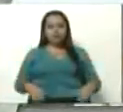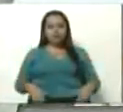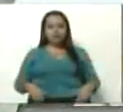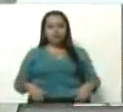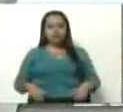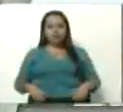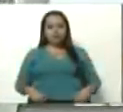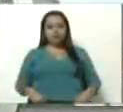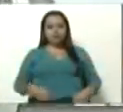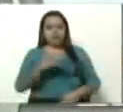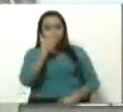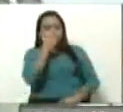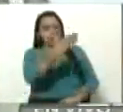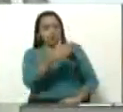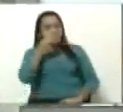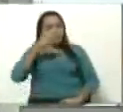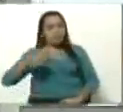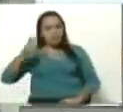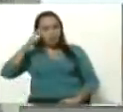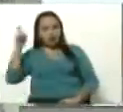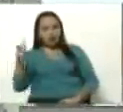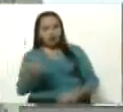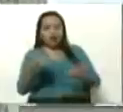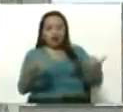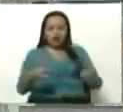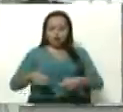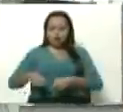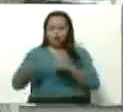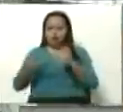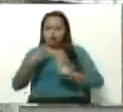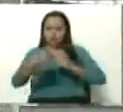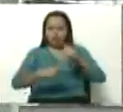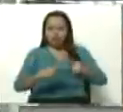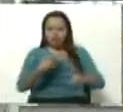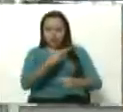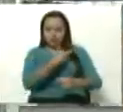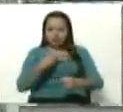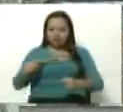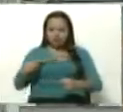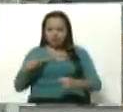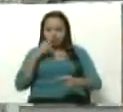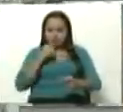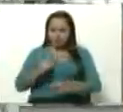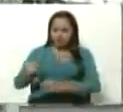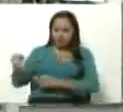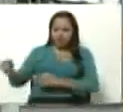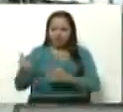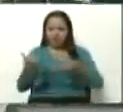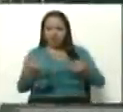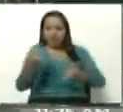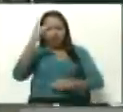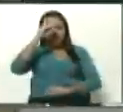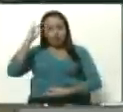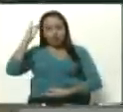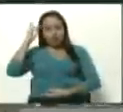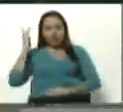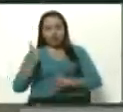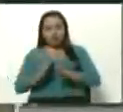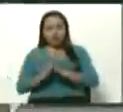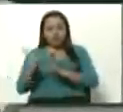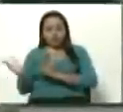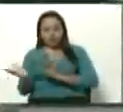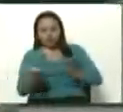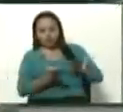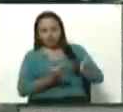El pueblo de Guárico, rompemos un poco el protocolo y yo quisiera cederle, capitán Diosdado, por